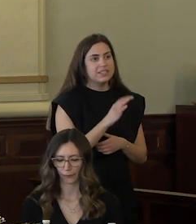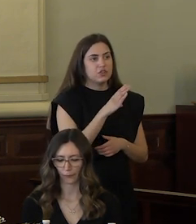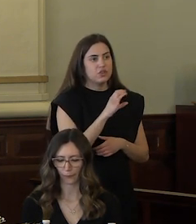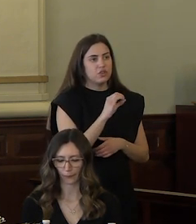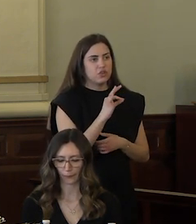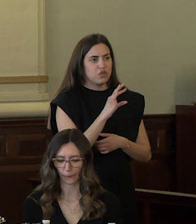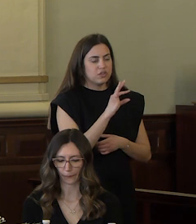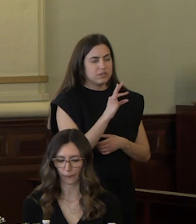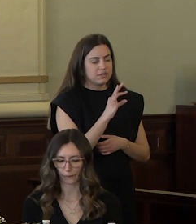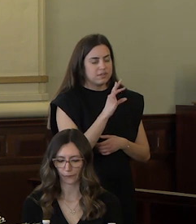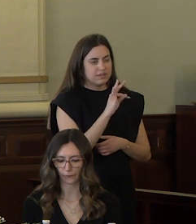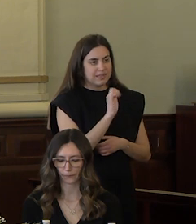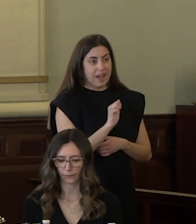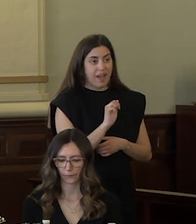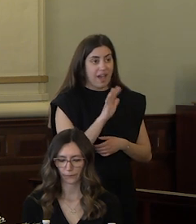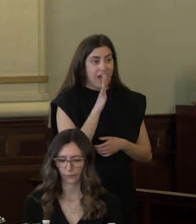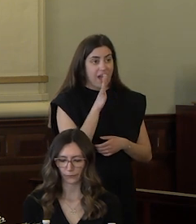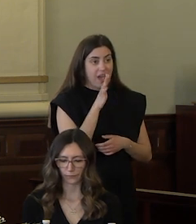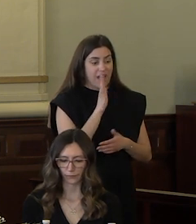Tolosa a hoy,